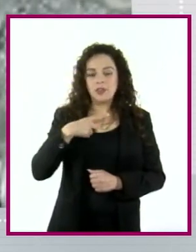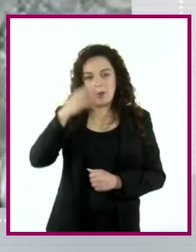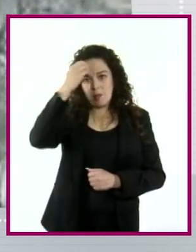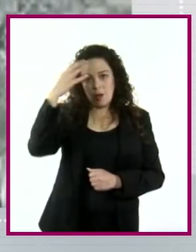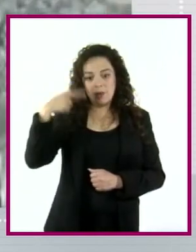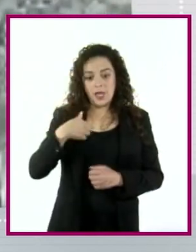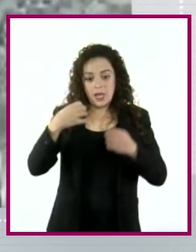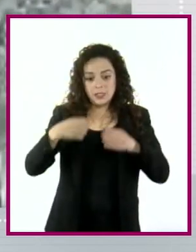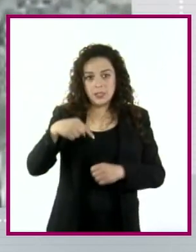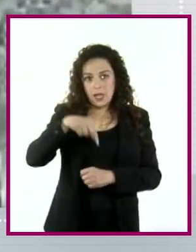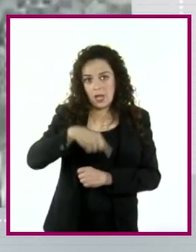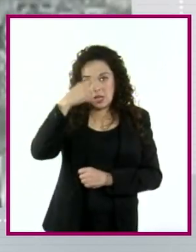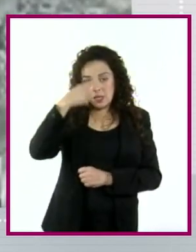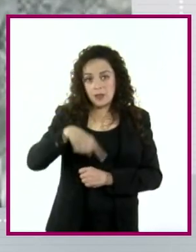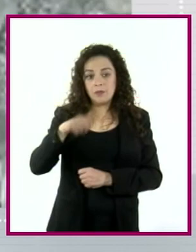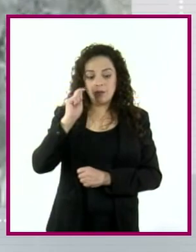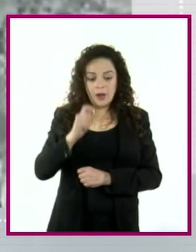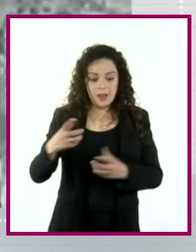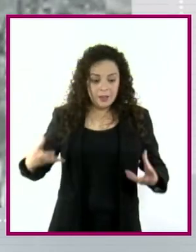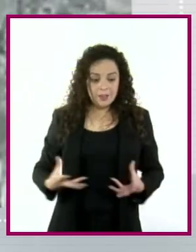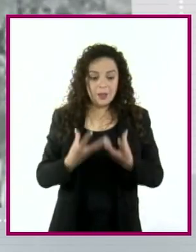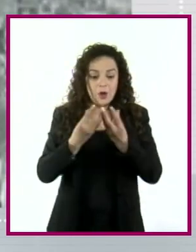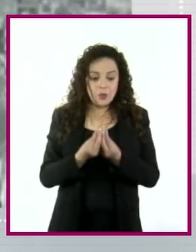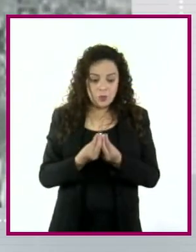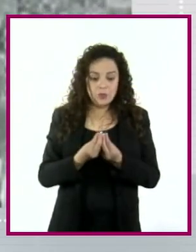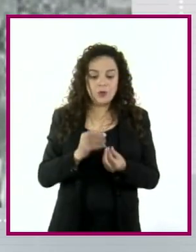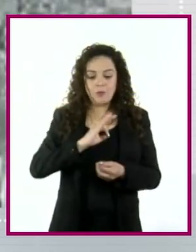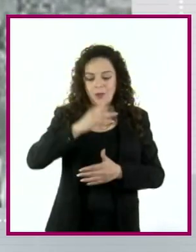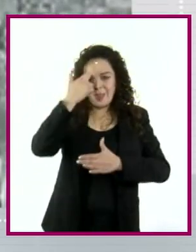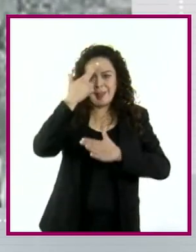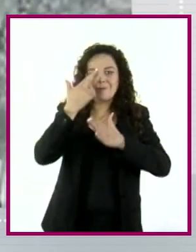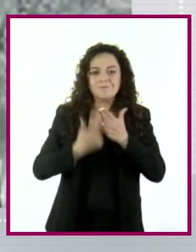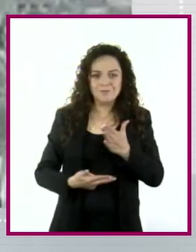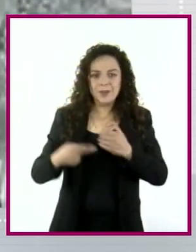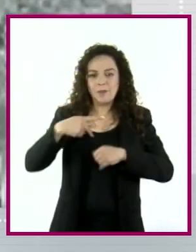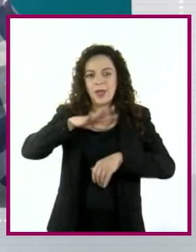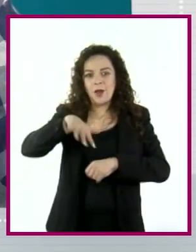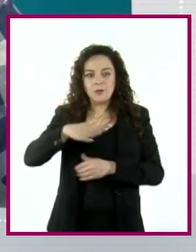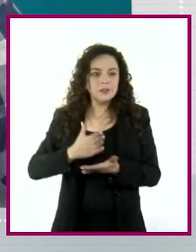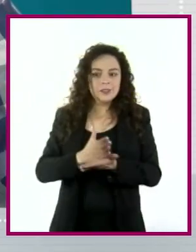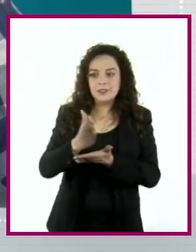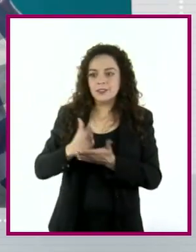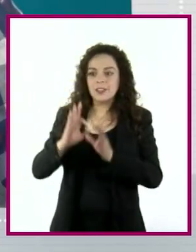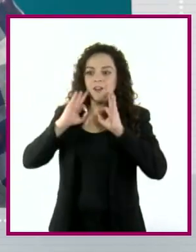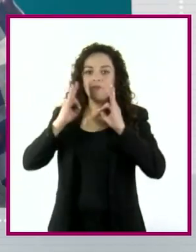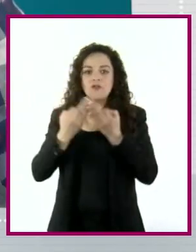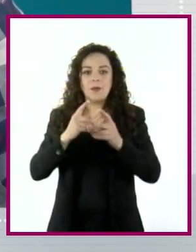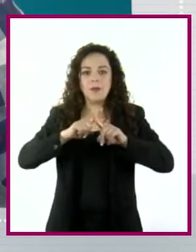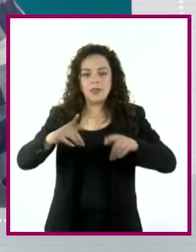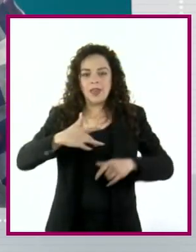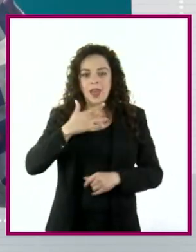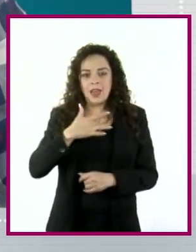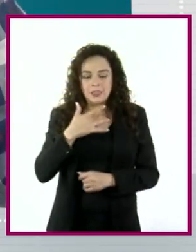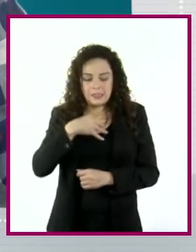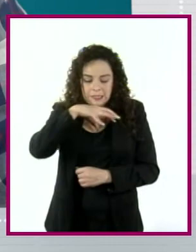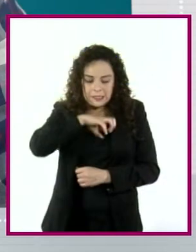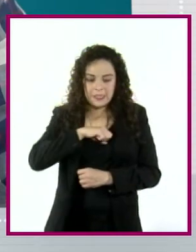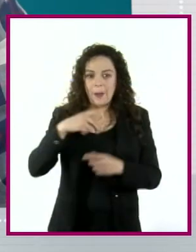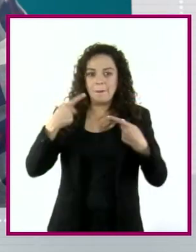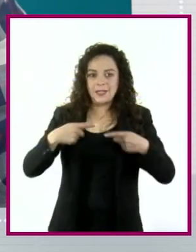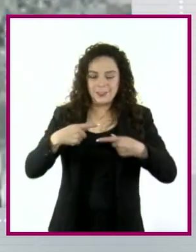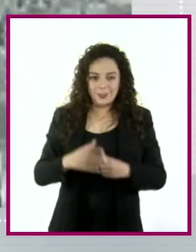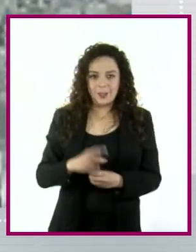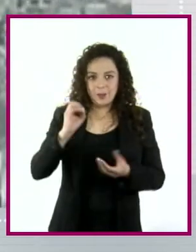para desobedecer con ustedes y para buscar la ternura. Muchísimas gracias, Lía. Hasta